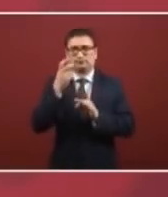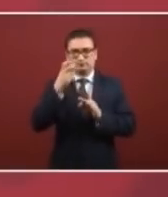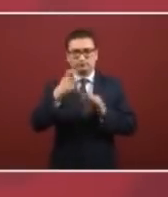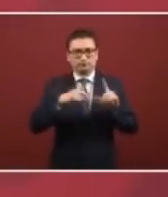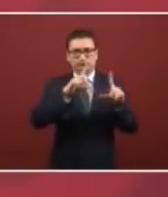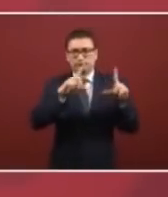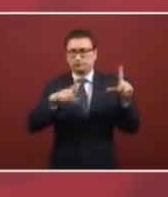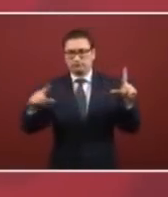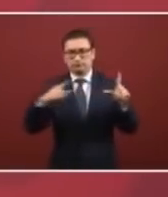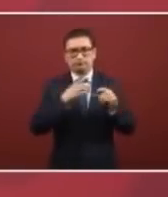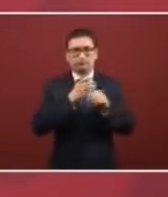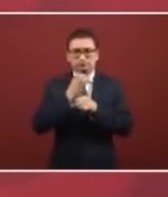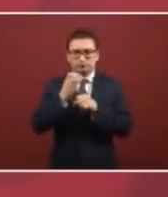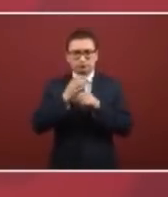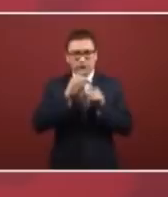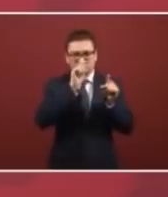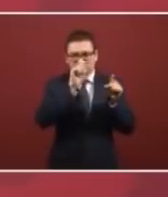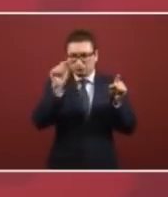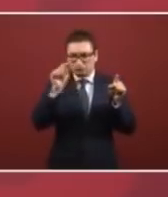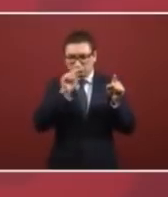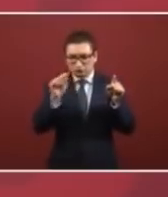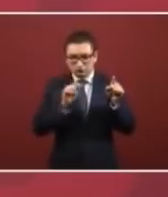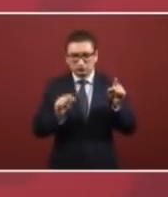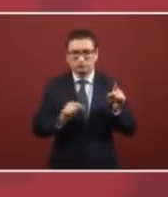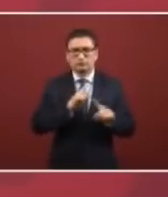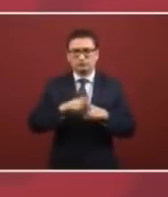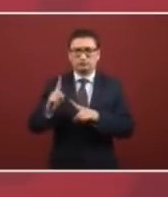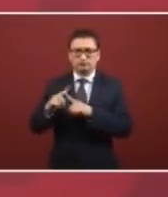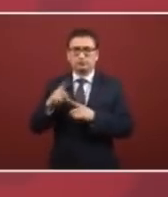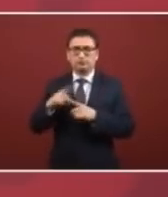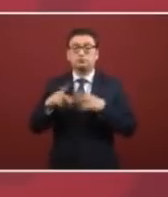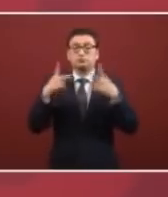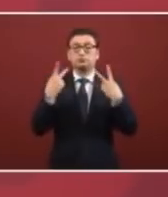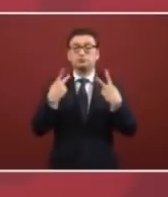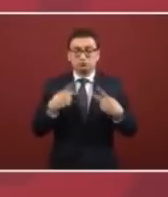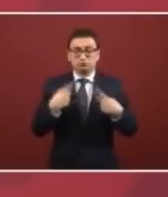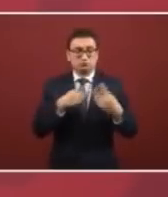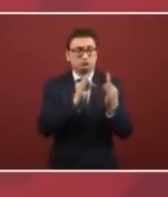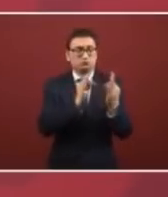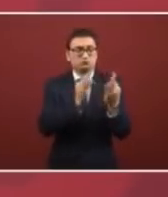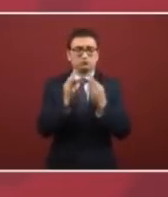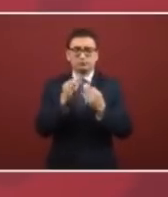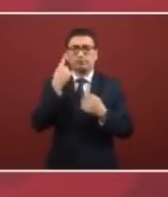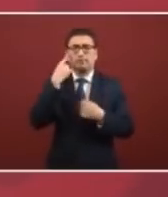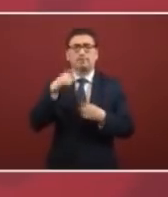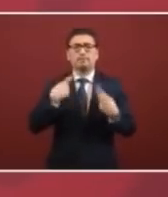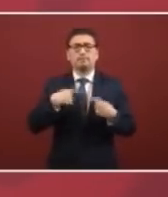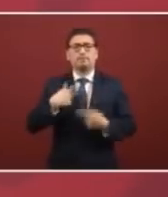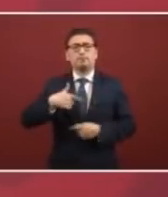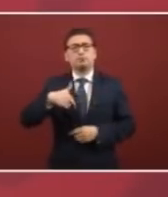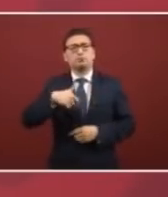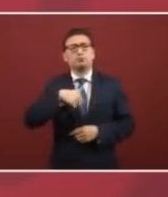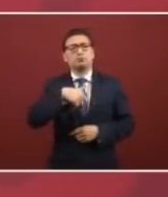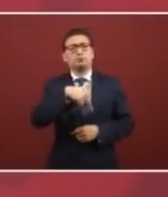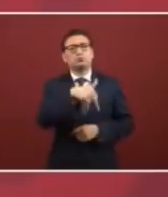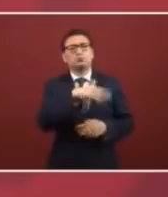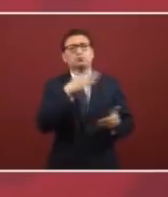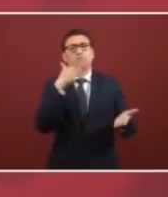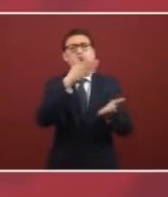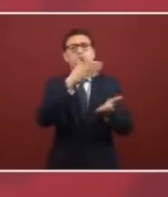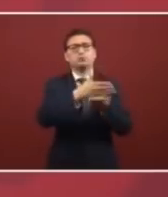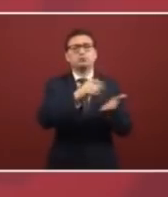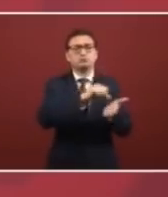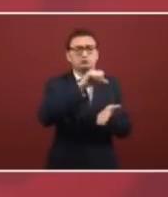lo más cercano a la gente que a pie se pueda llegar a un